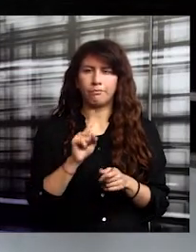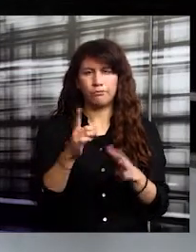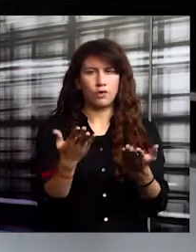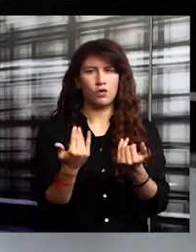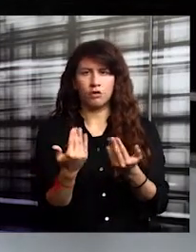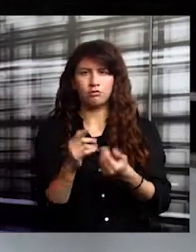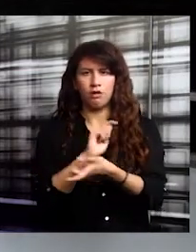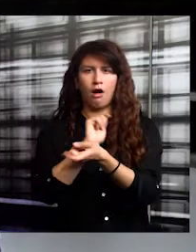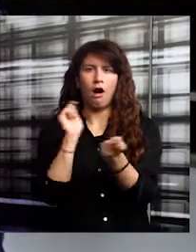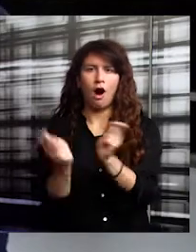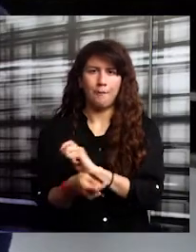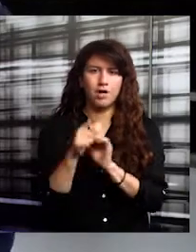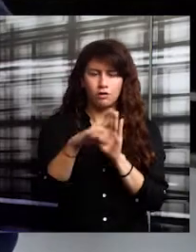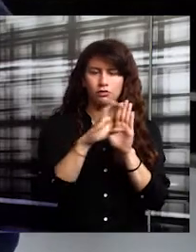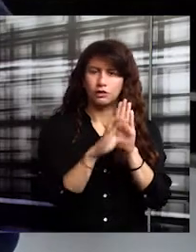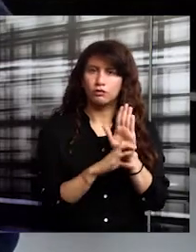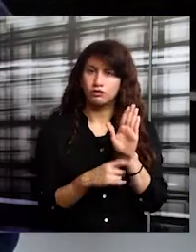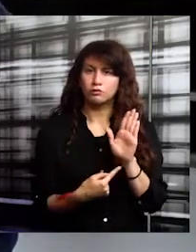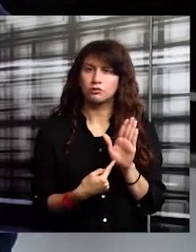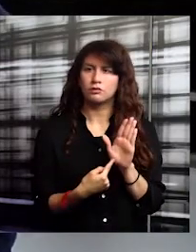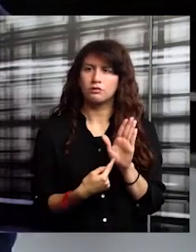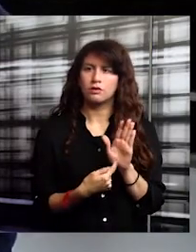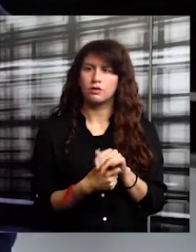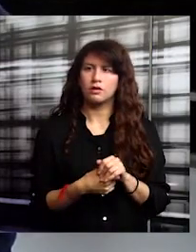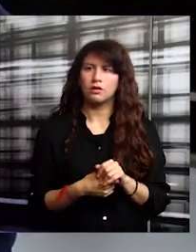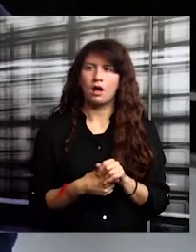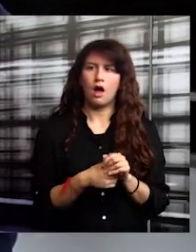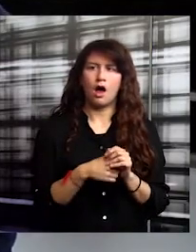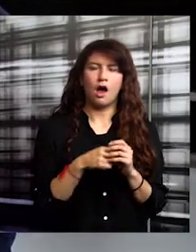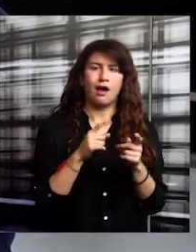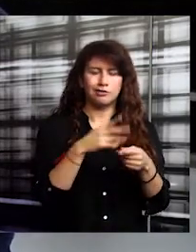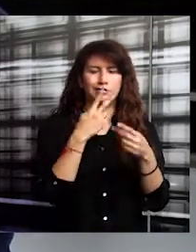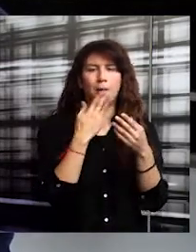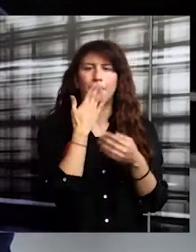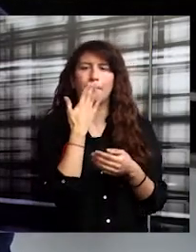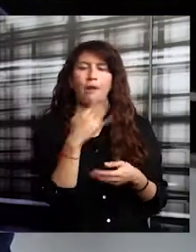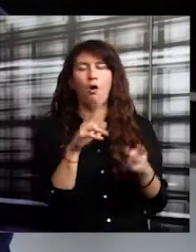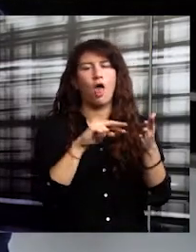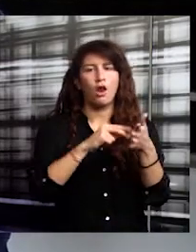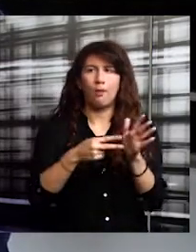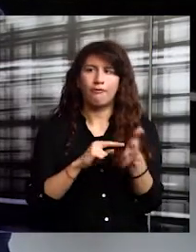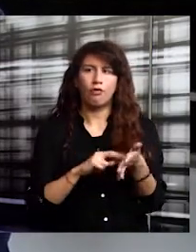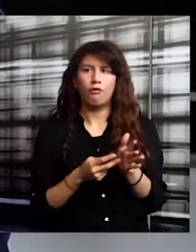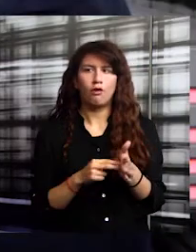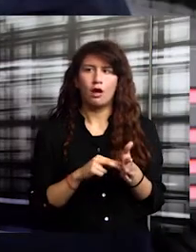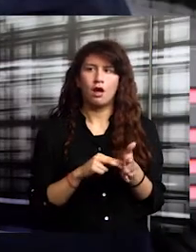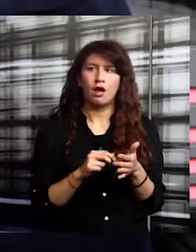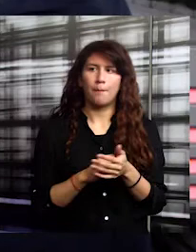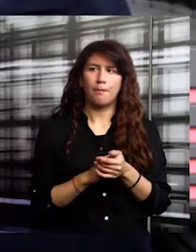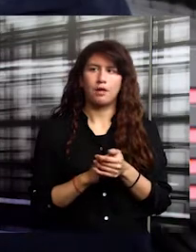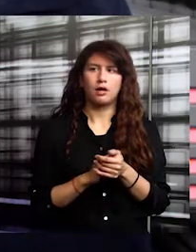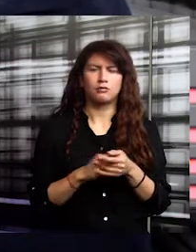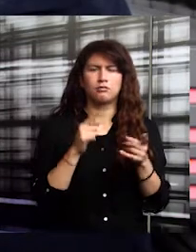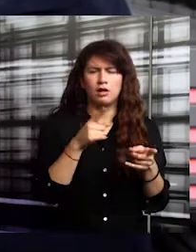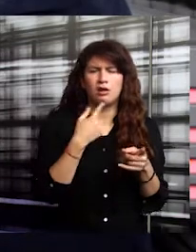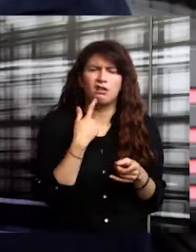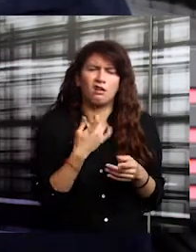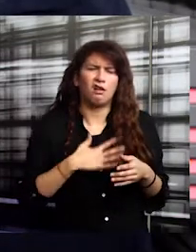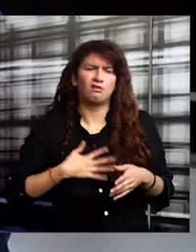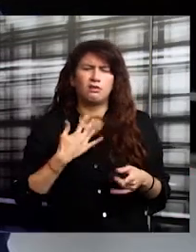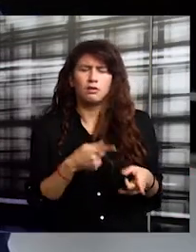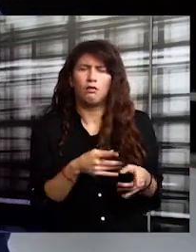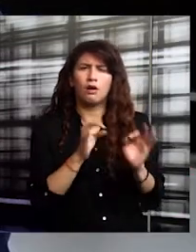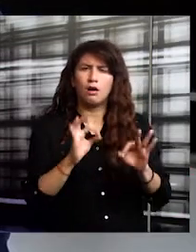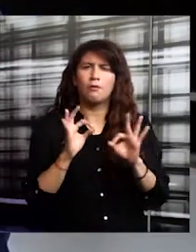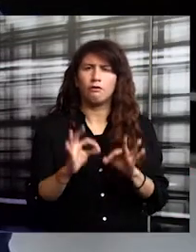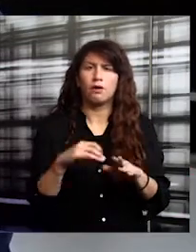Constitución se solucionan los problemas que está pidiendo la gente. ¿En qué sentido? En que perfectamente hay problemas o hay